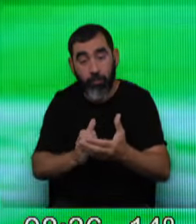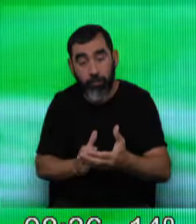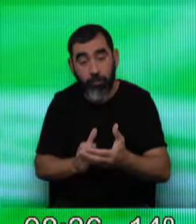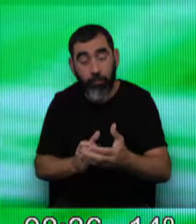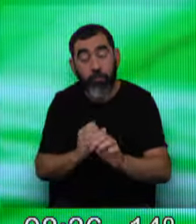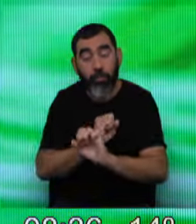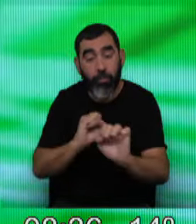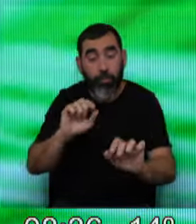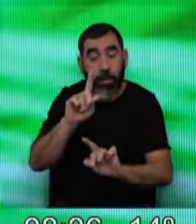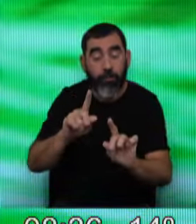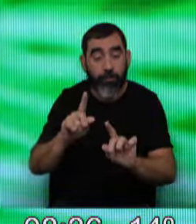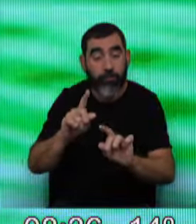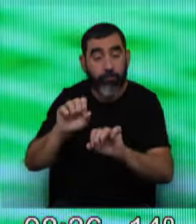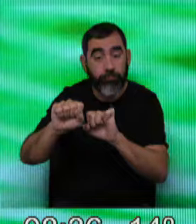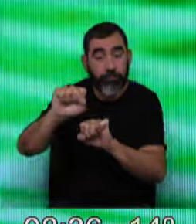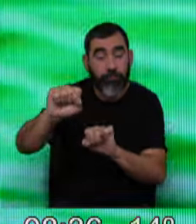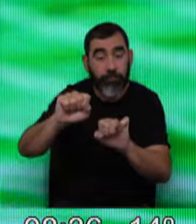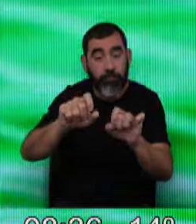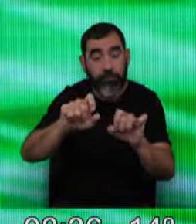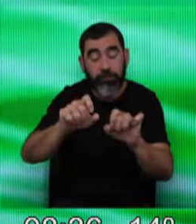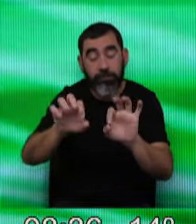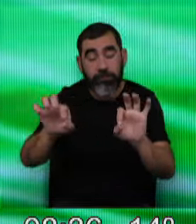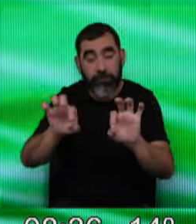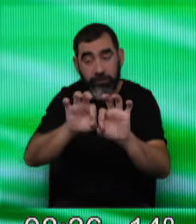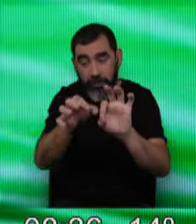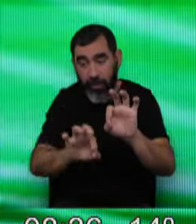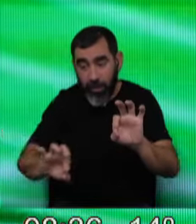puede ser las cátedras de saneamiento, de sanitaria.